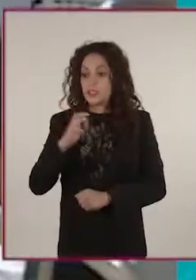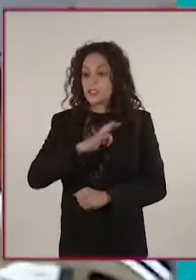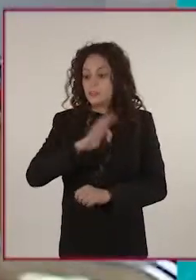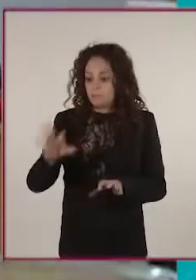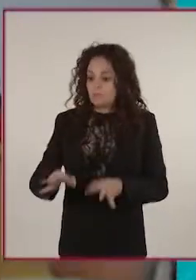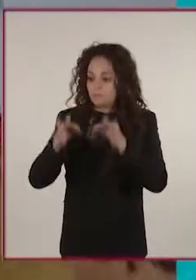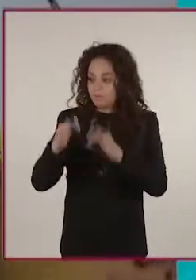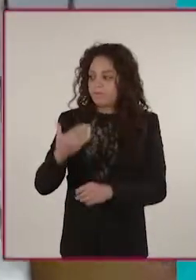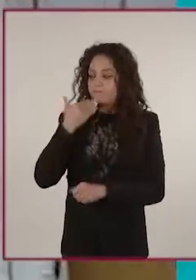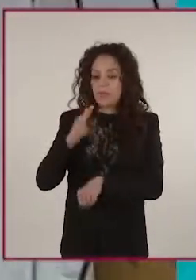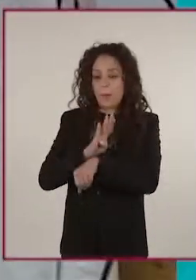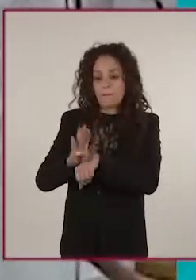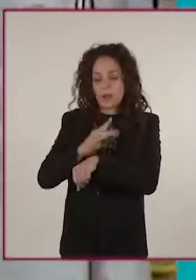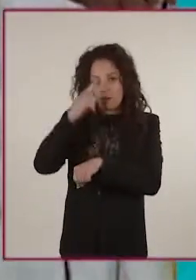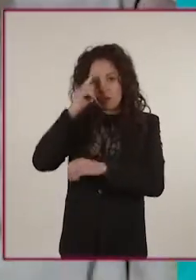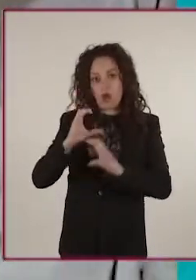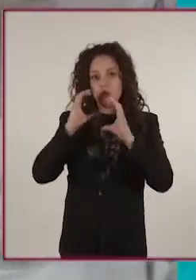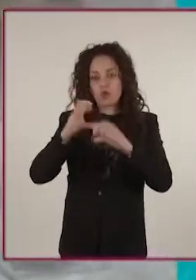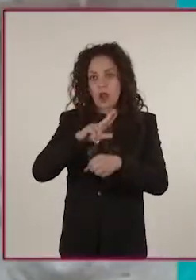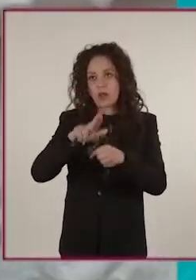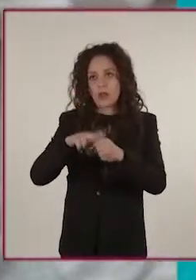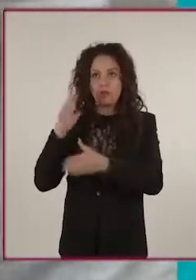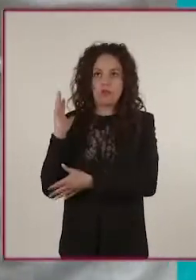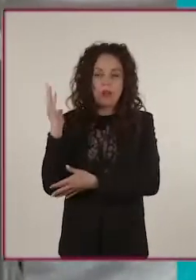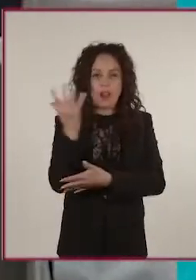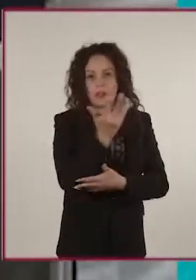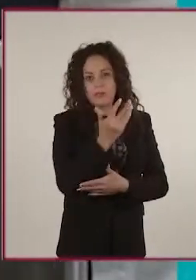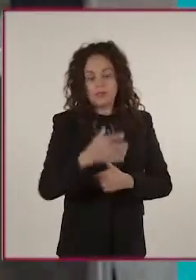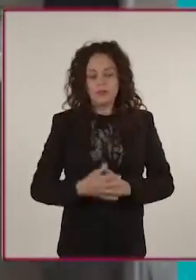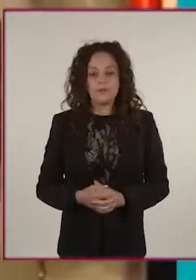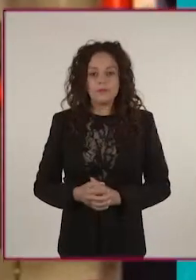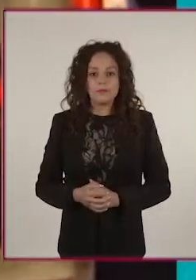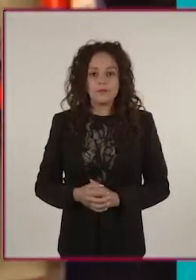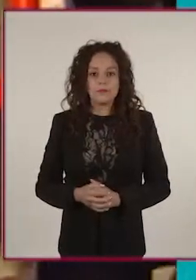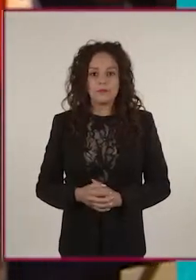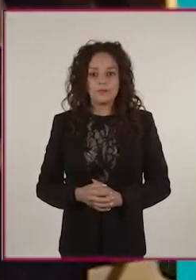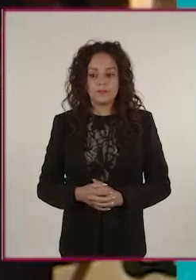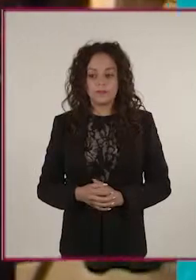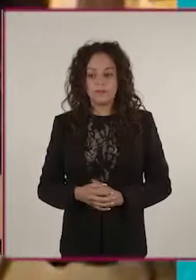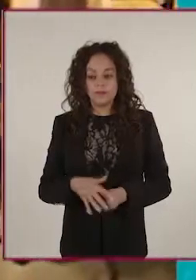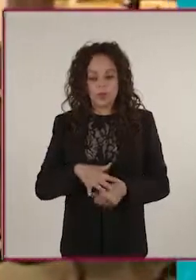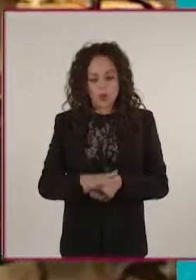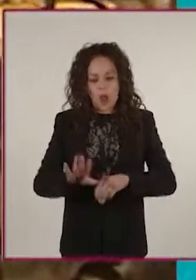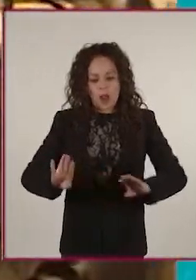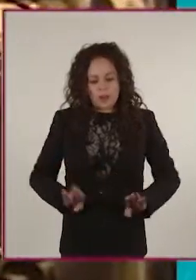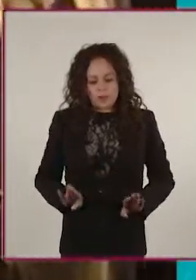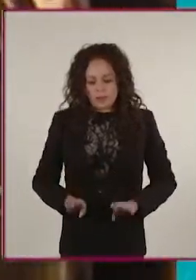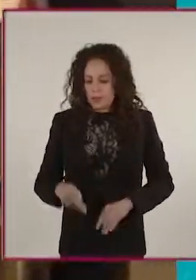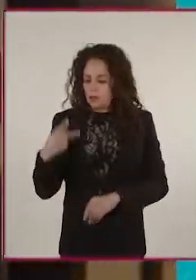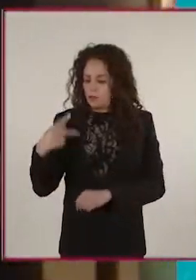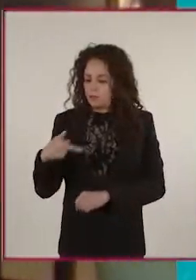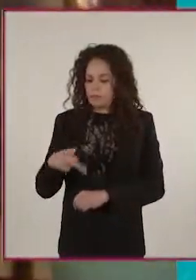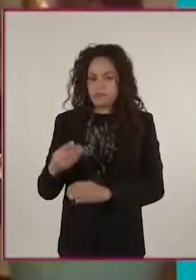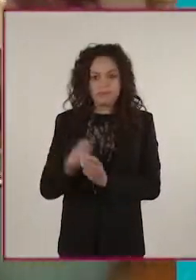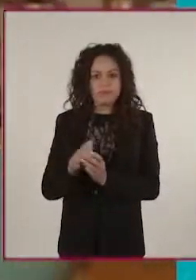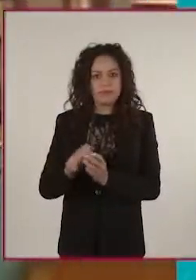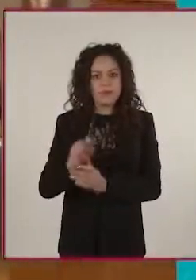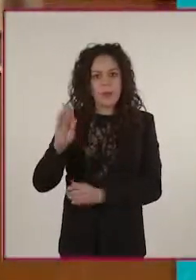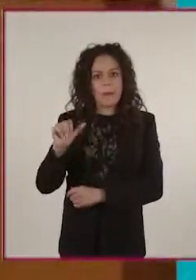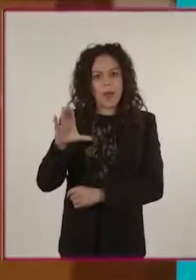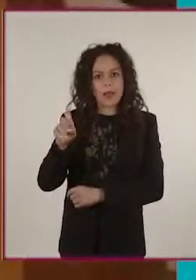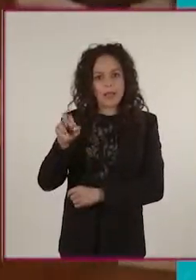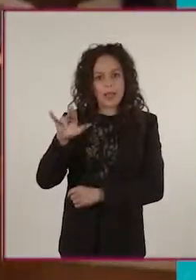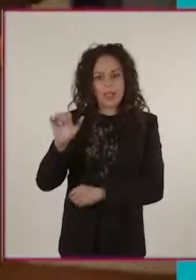beneficiar al ambiente, ¿no? Al utilizar estos polímeros. ¿Qué características tienen estas bacterias? Porque me comentaba fuera del